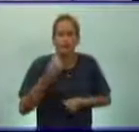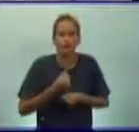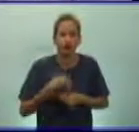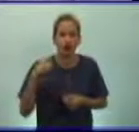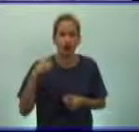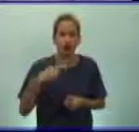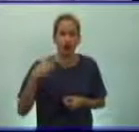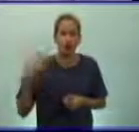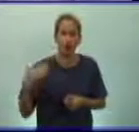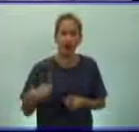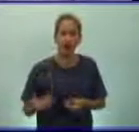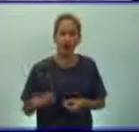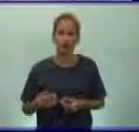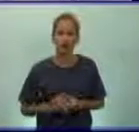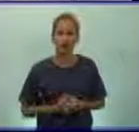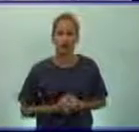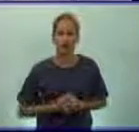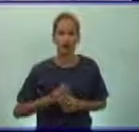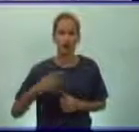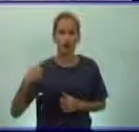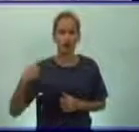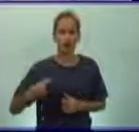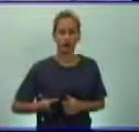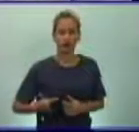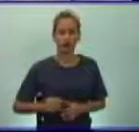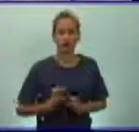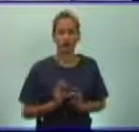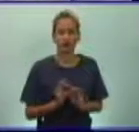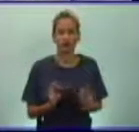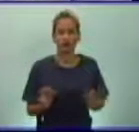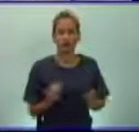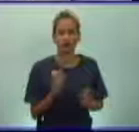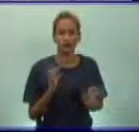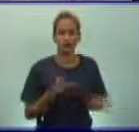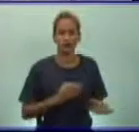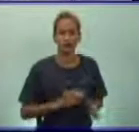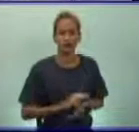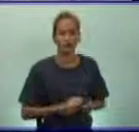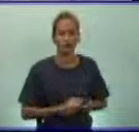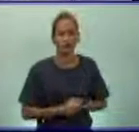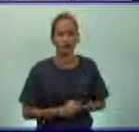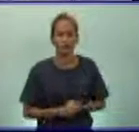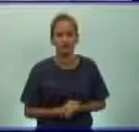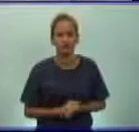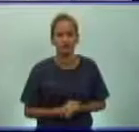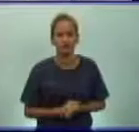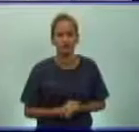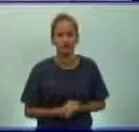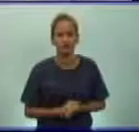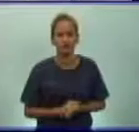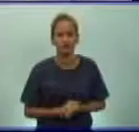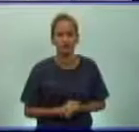humana, modesta, sencilla y fiel.